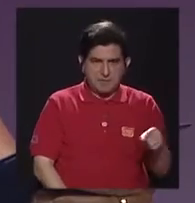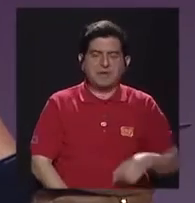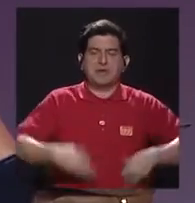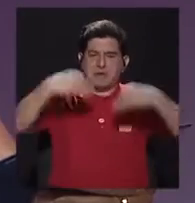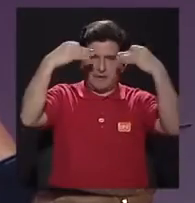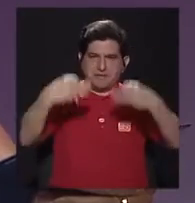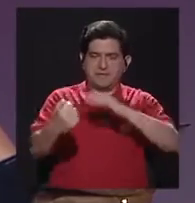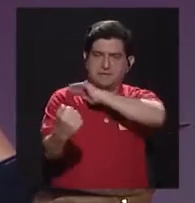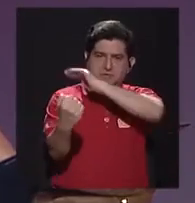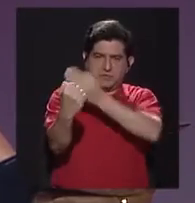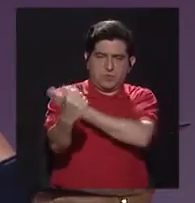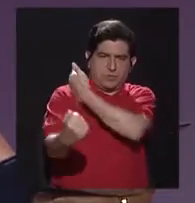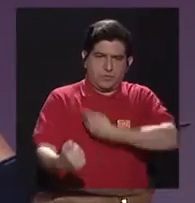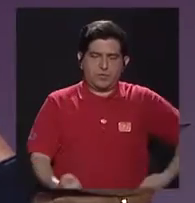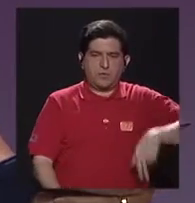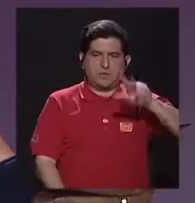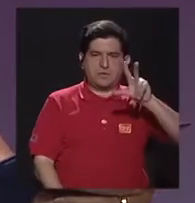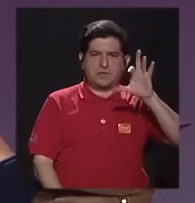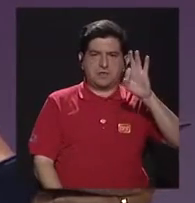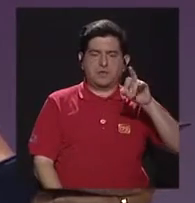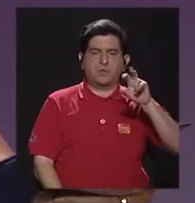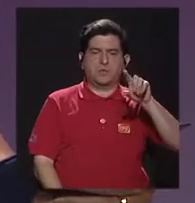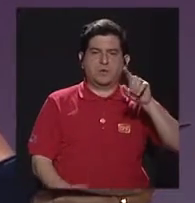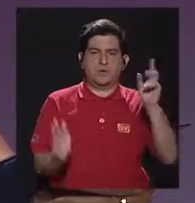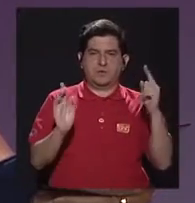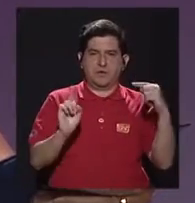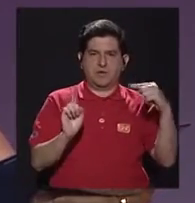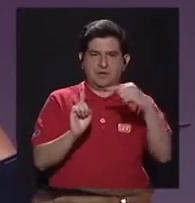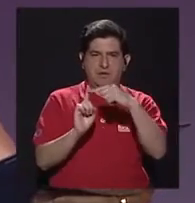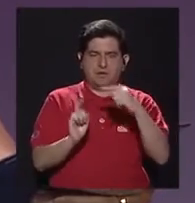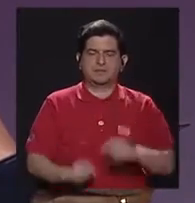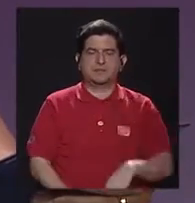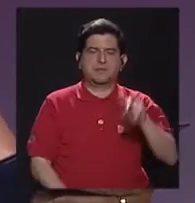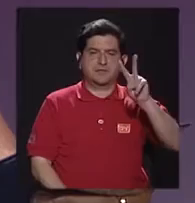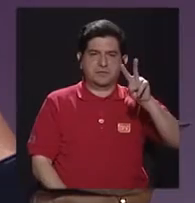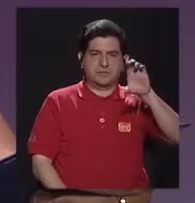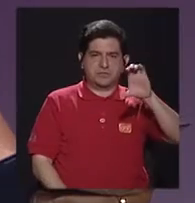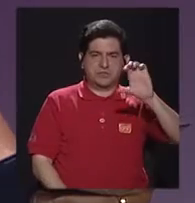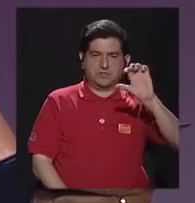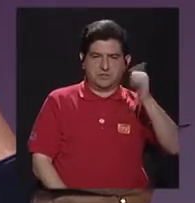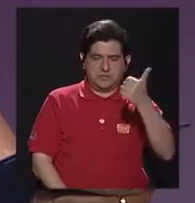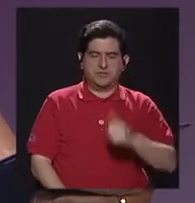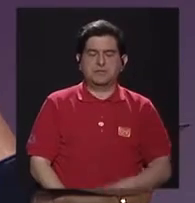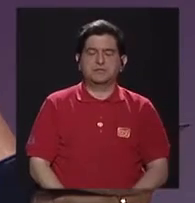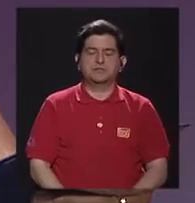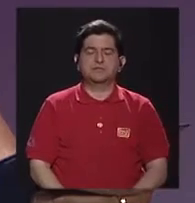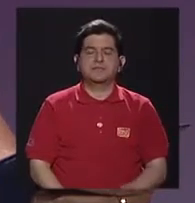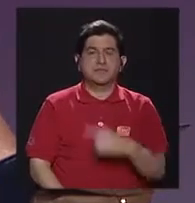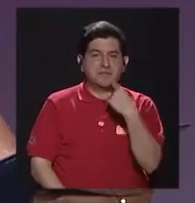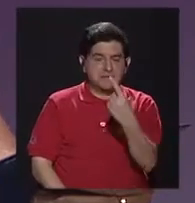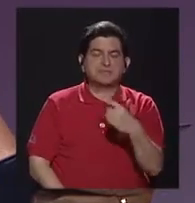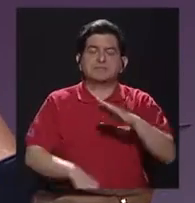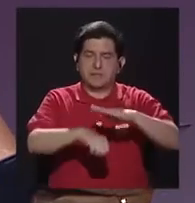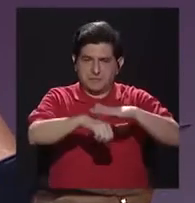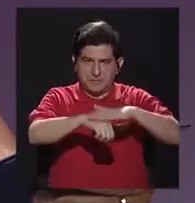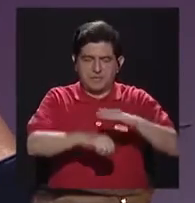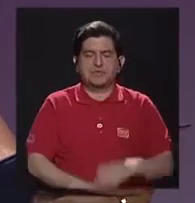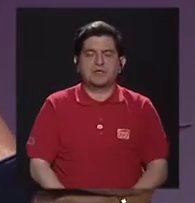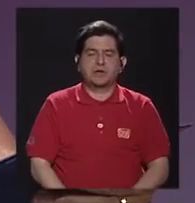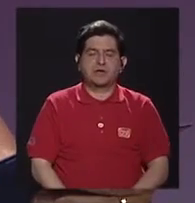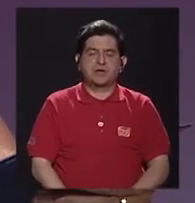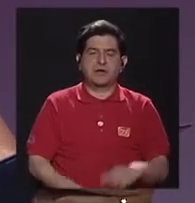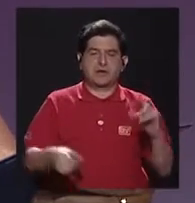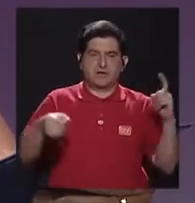decreto ejecutivo 39210 que permitía la fertilización in